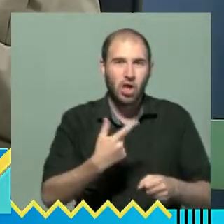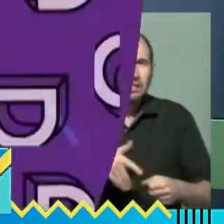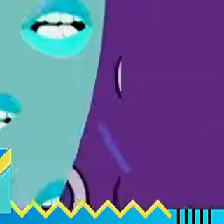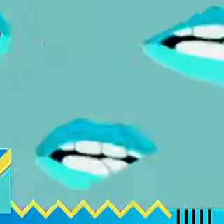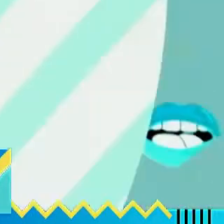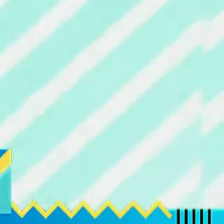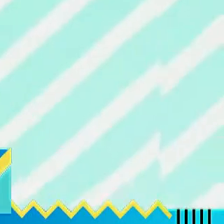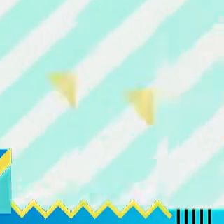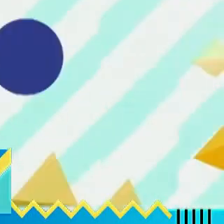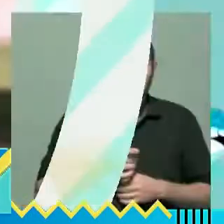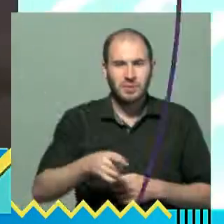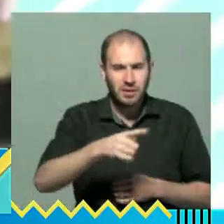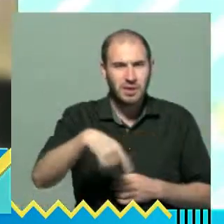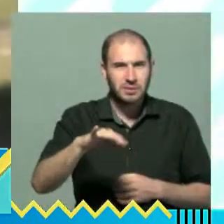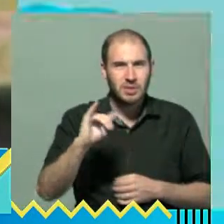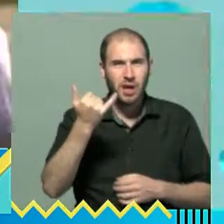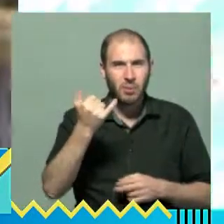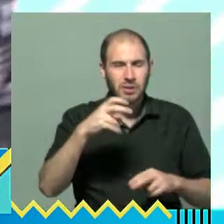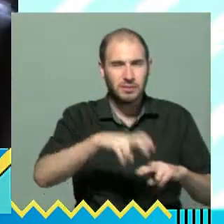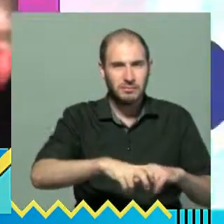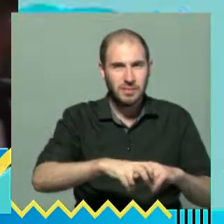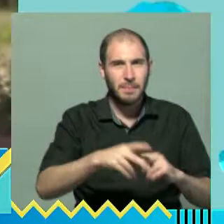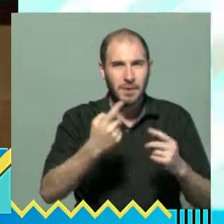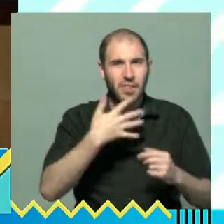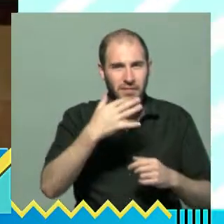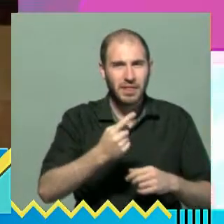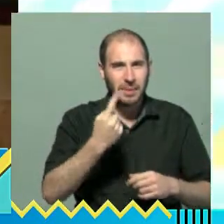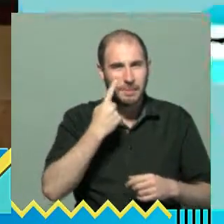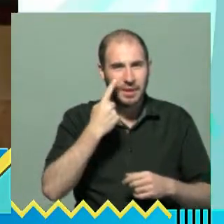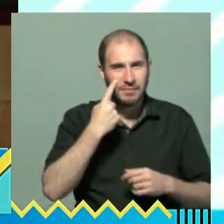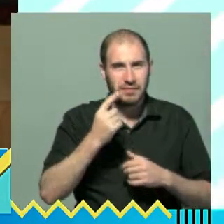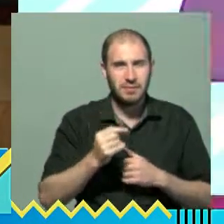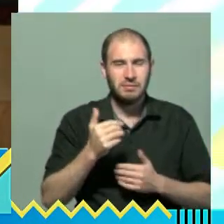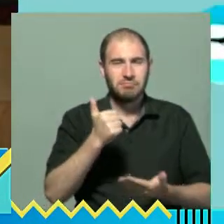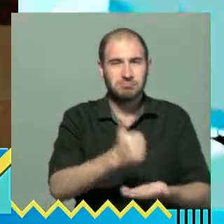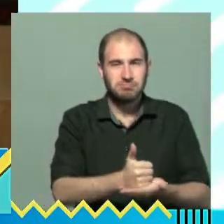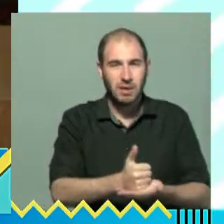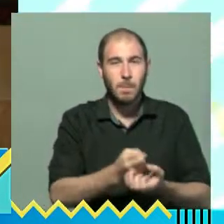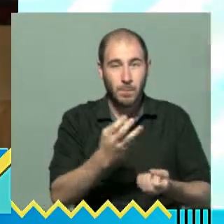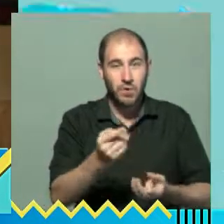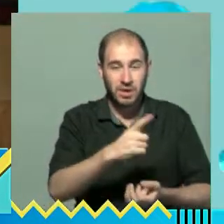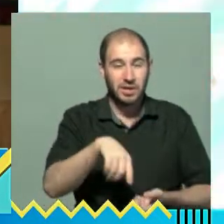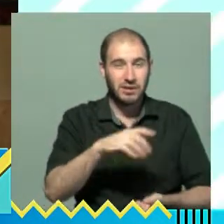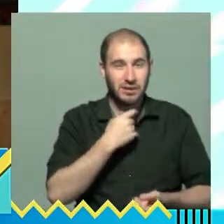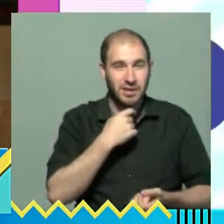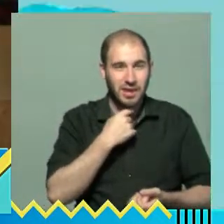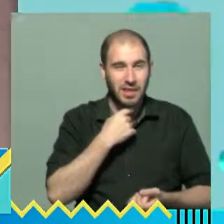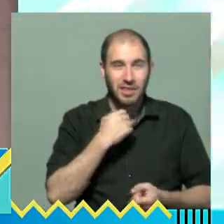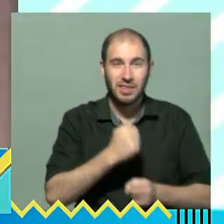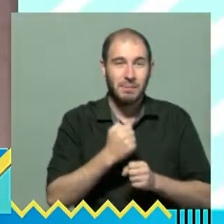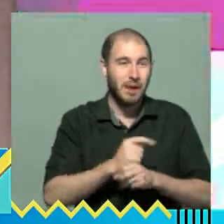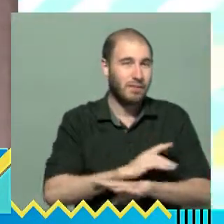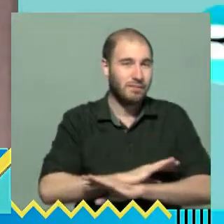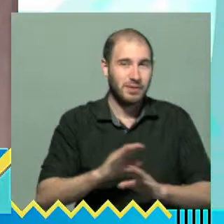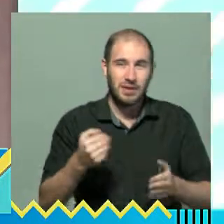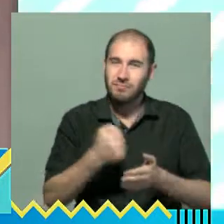sintiendo. Cuando ellos se dan cuenta que están ahí, pero de verdad que viven, estar ahí porque quieren, ya no están trabajando, ya